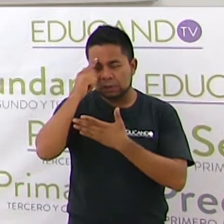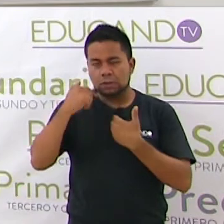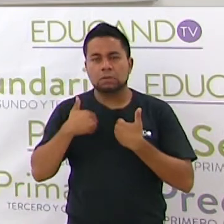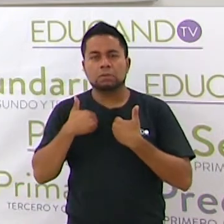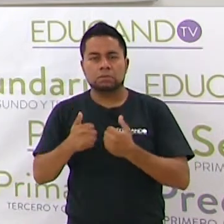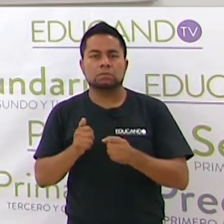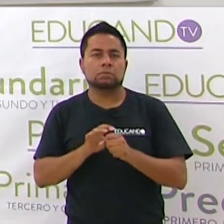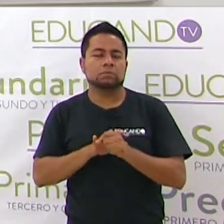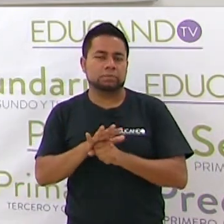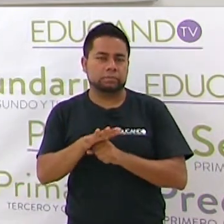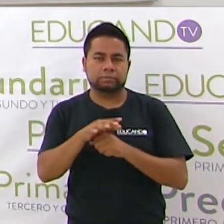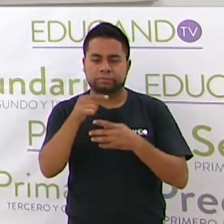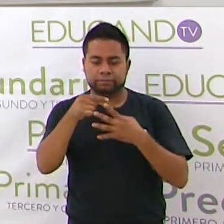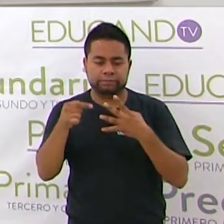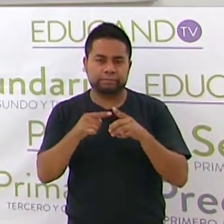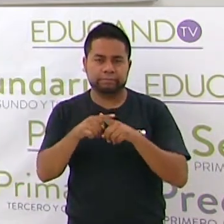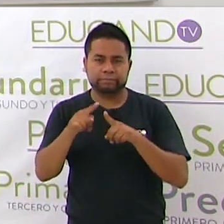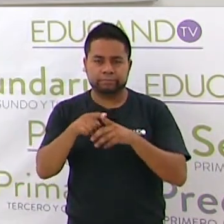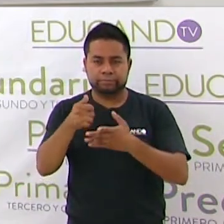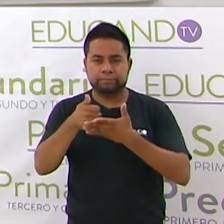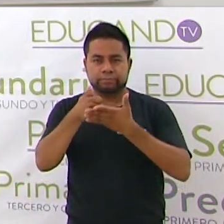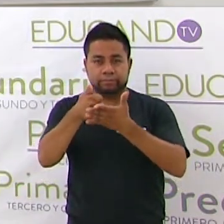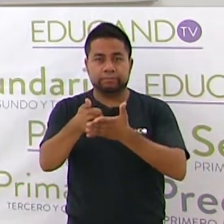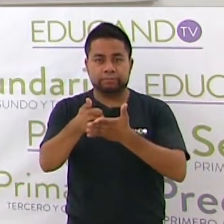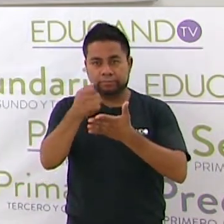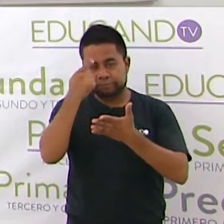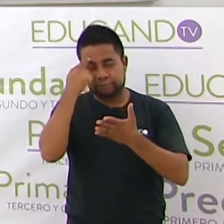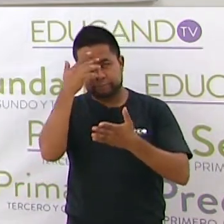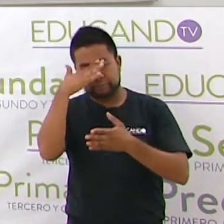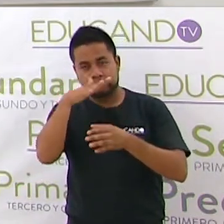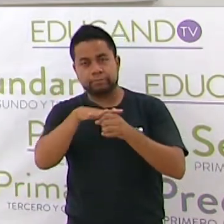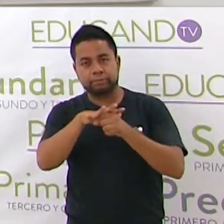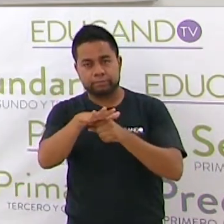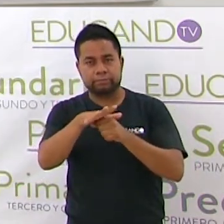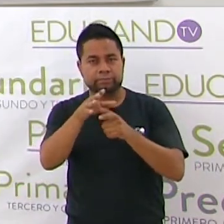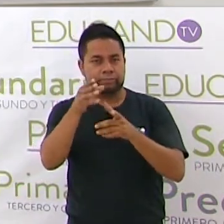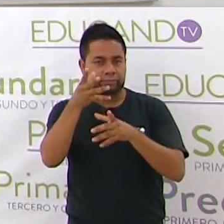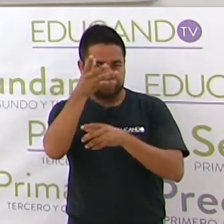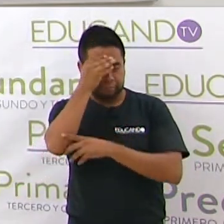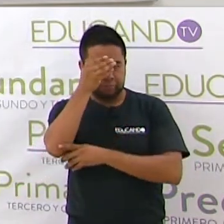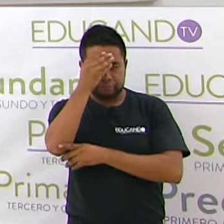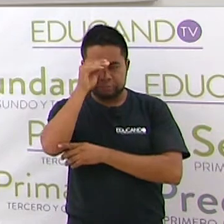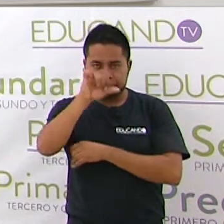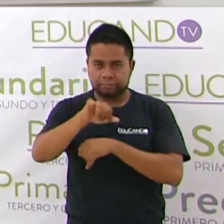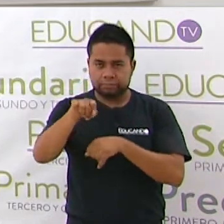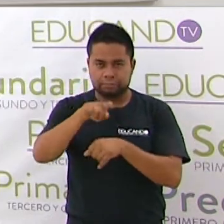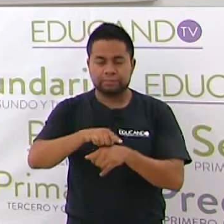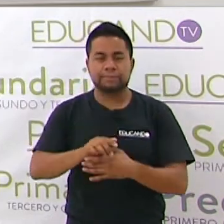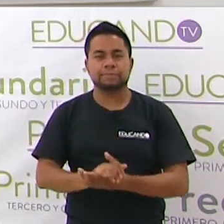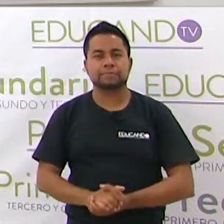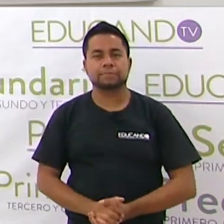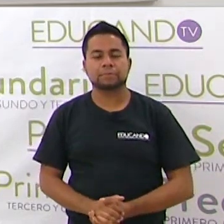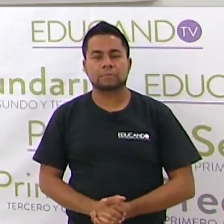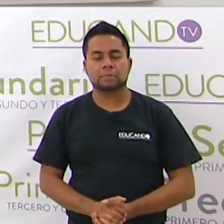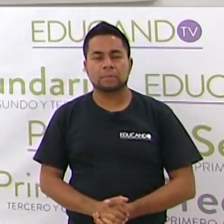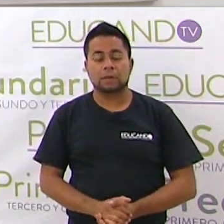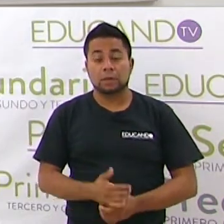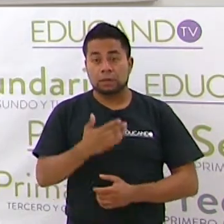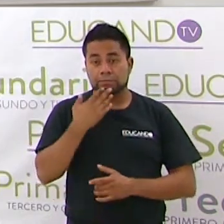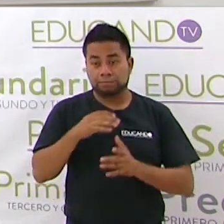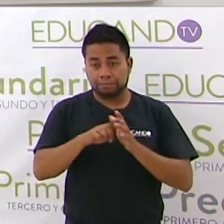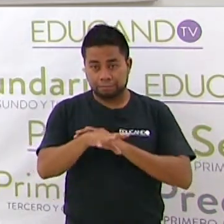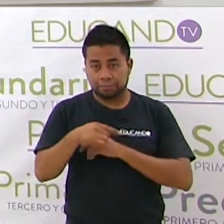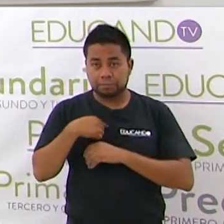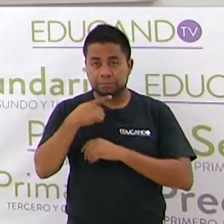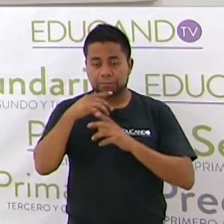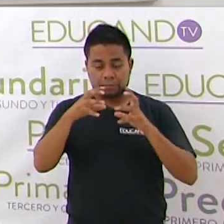teniendo algunos elementos que nos puedan ayudar a saber qué es lo que vamos a aprender hoy. Entonces, dijimos que una